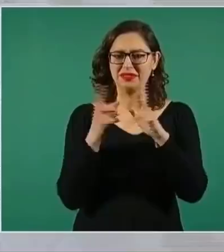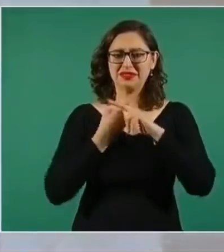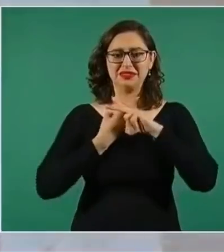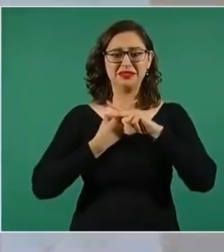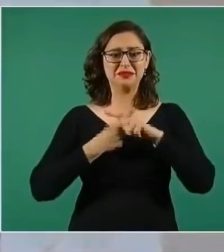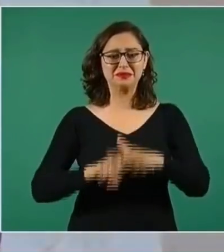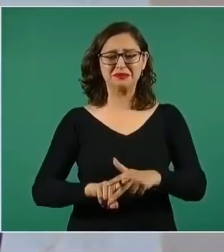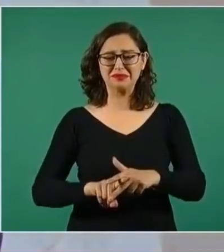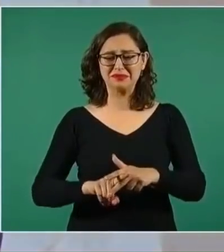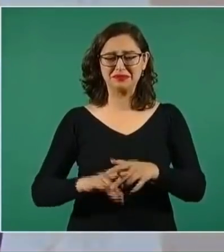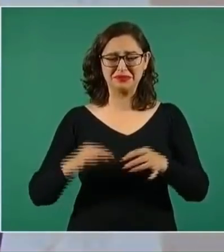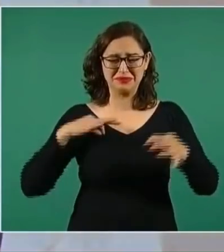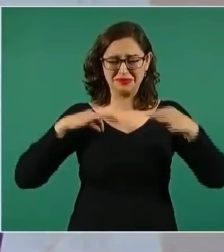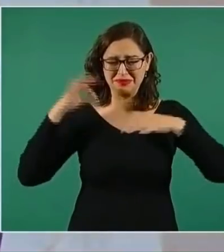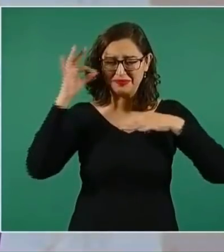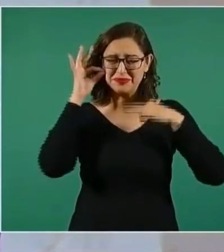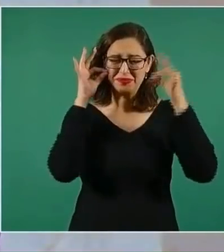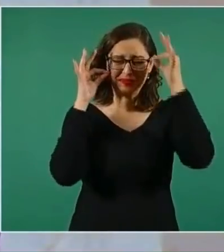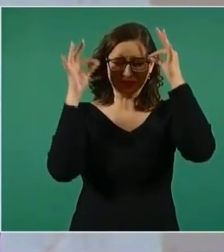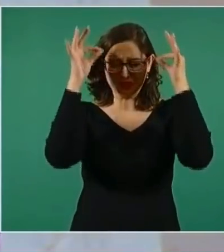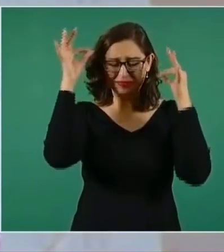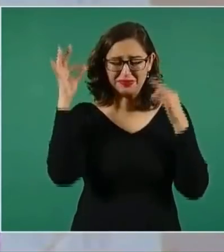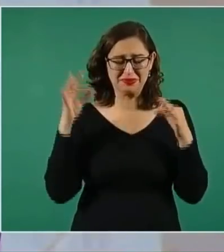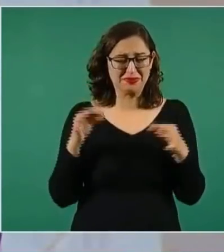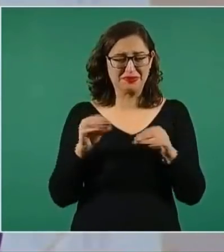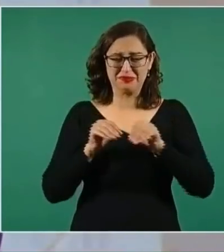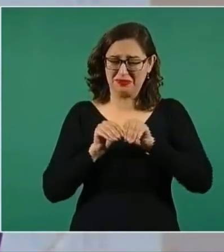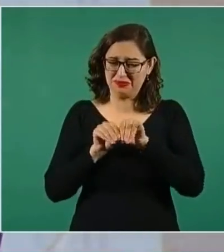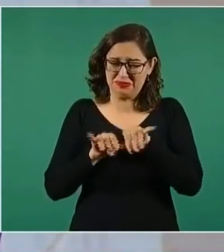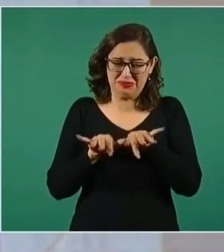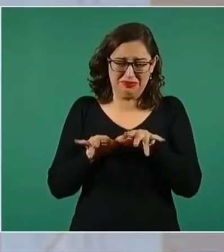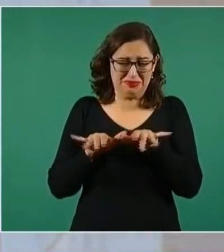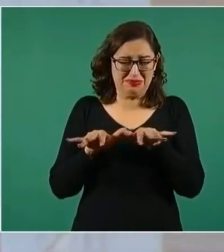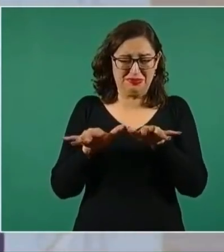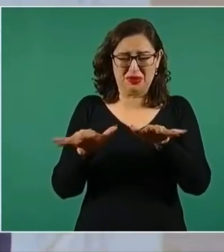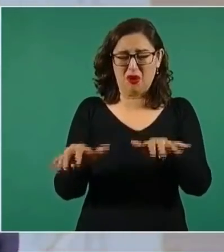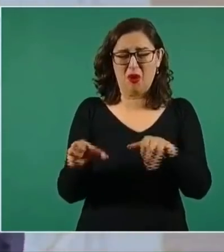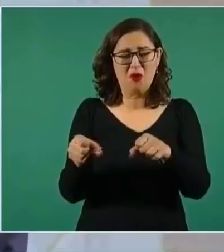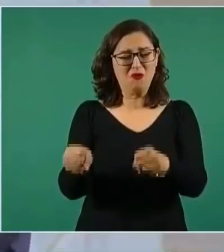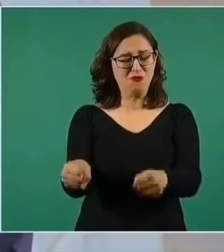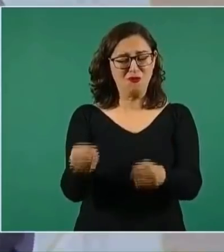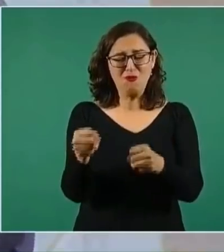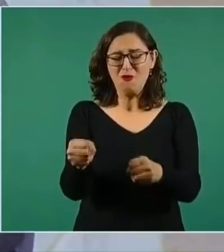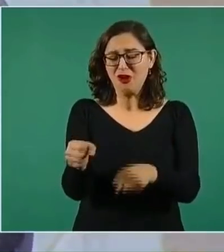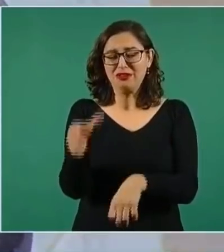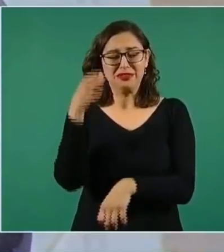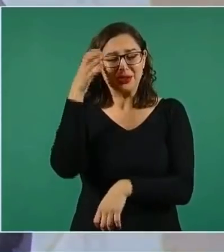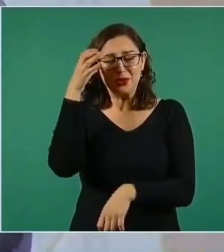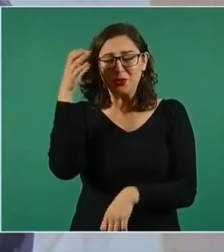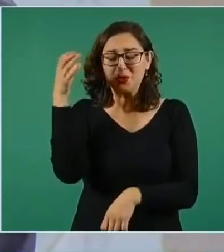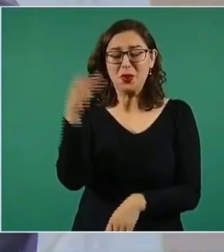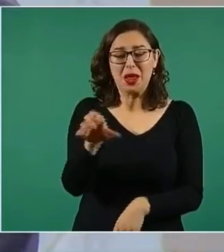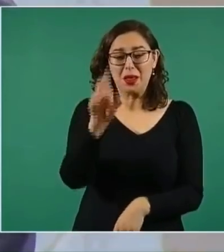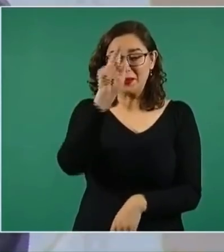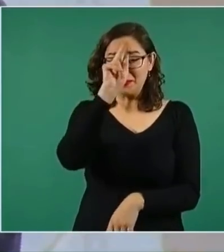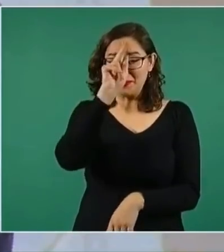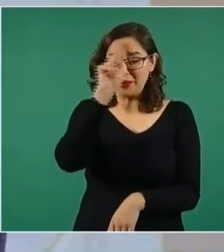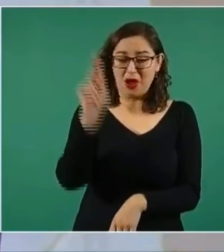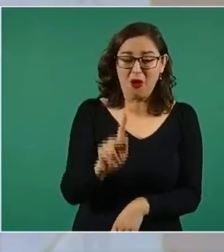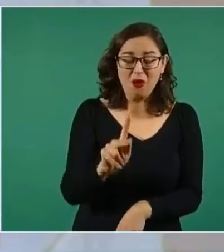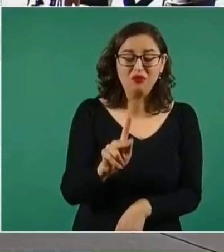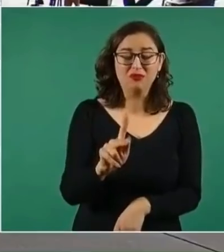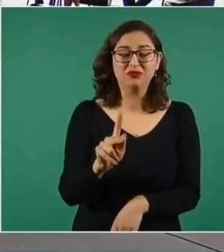de sarampión y vínoles tan recia y tan cruel que creo